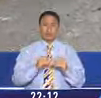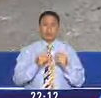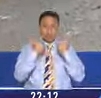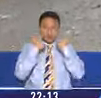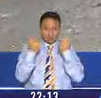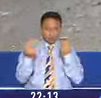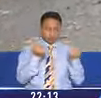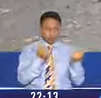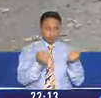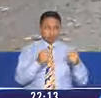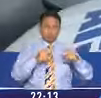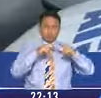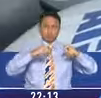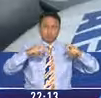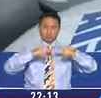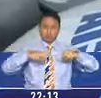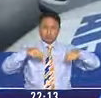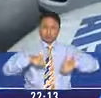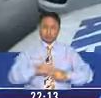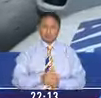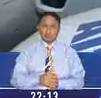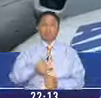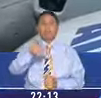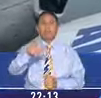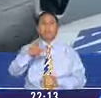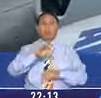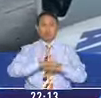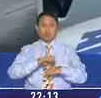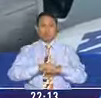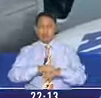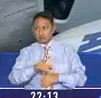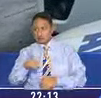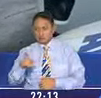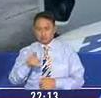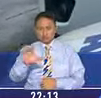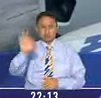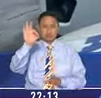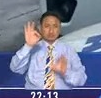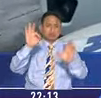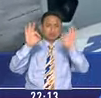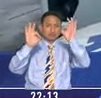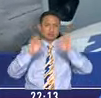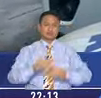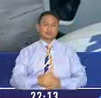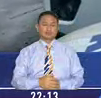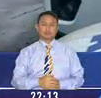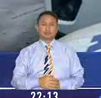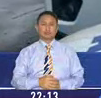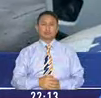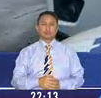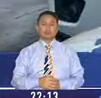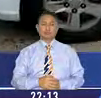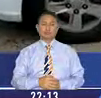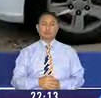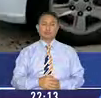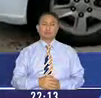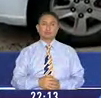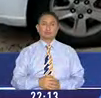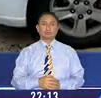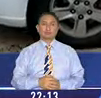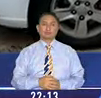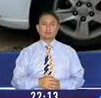sus tareas de investigación para dar con la identidad de quienes cometieron este exagerable atentado